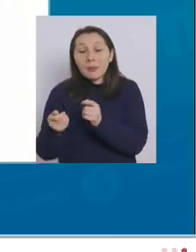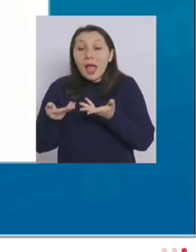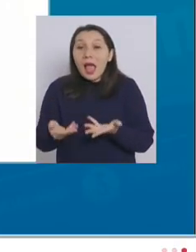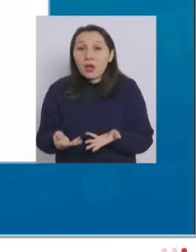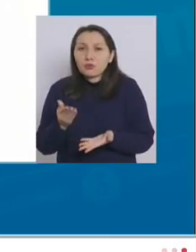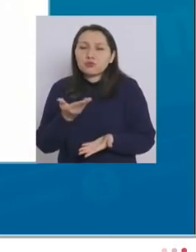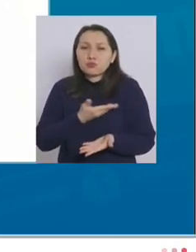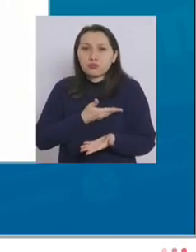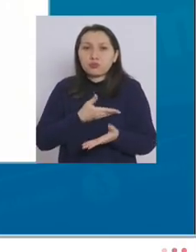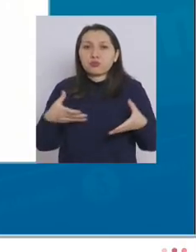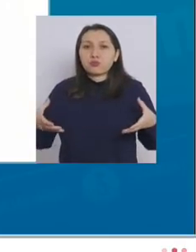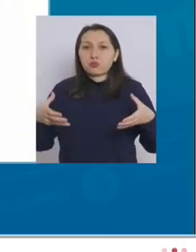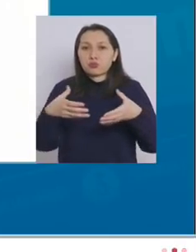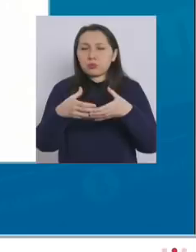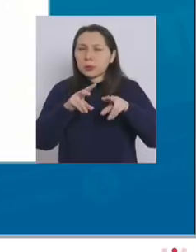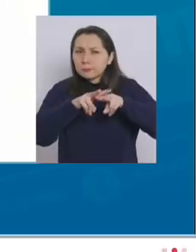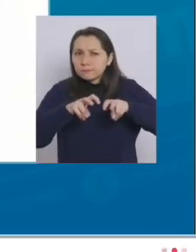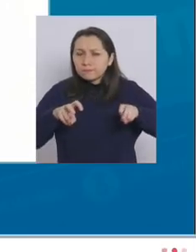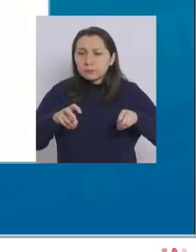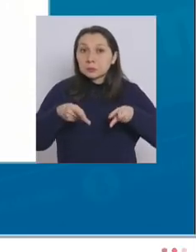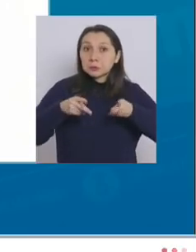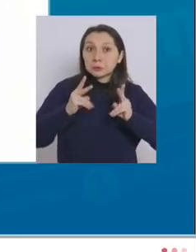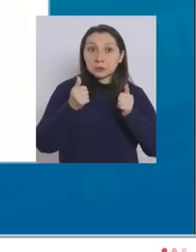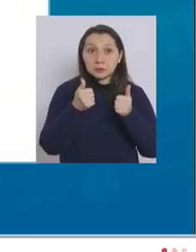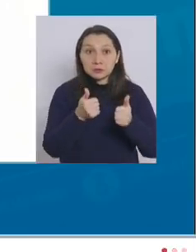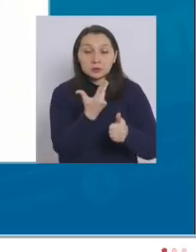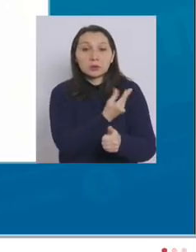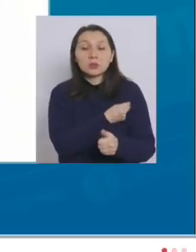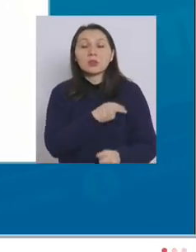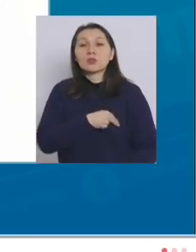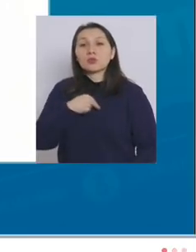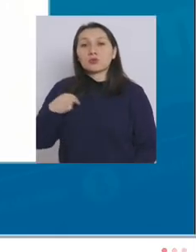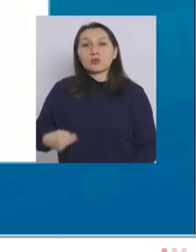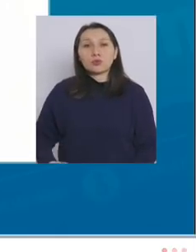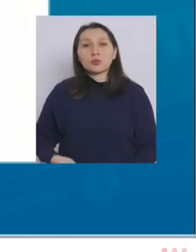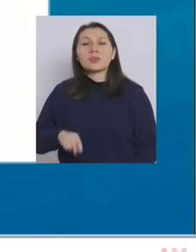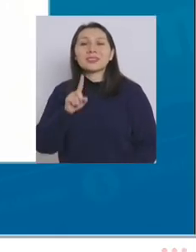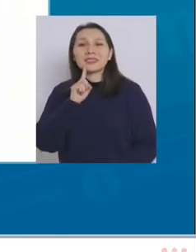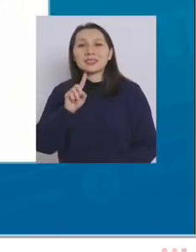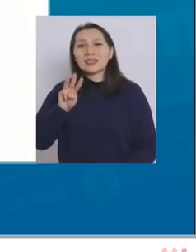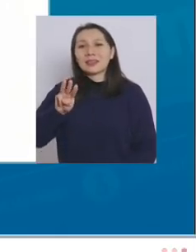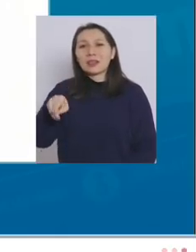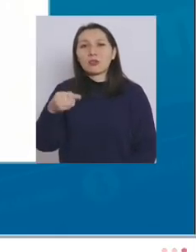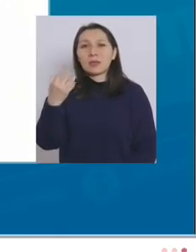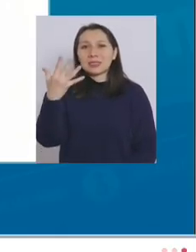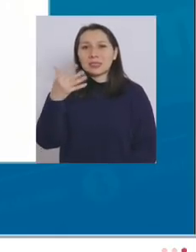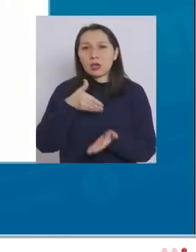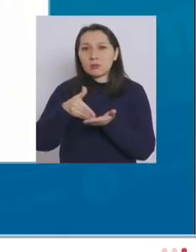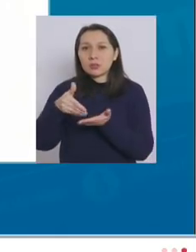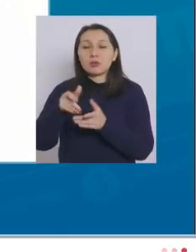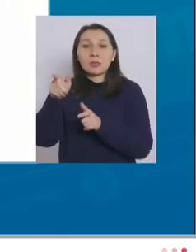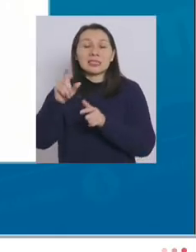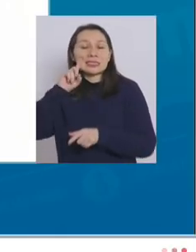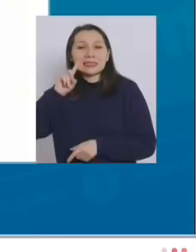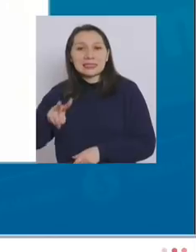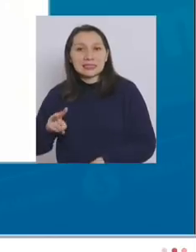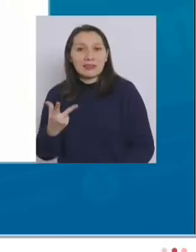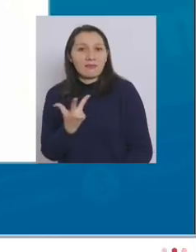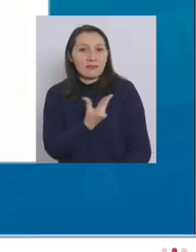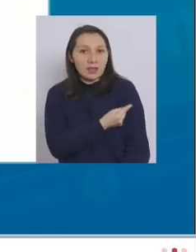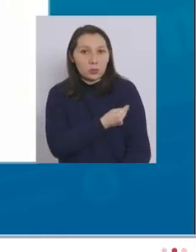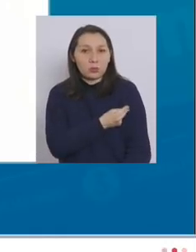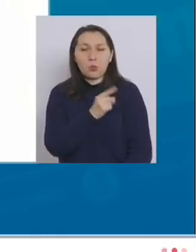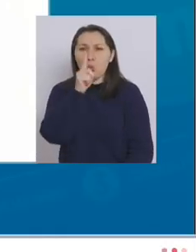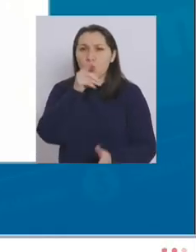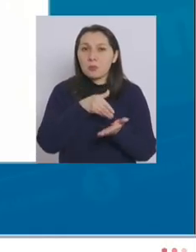momento tenemos un grupo para analizar la efectividad de la vacuna CoronaVac que está compuesto por 3,5 millones de personas no vacunadas,